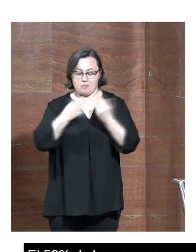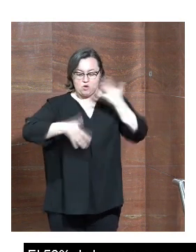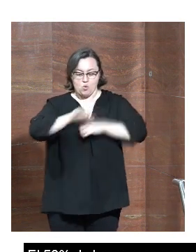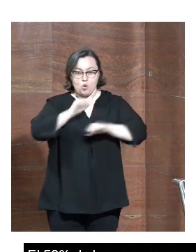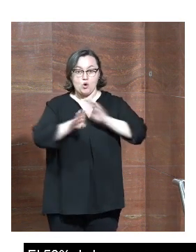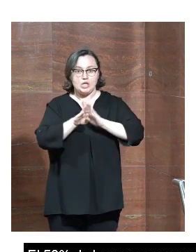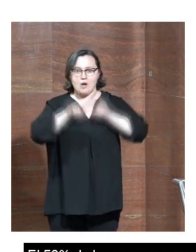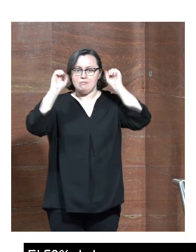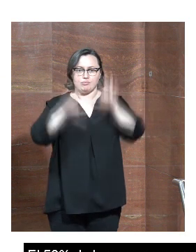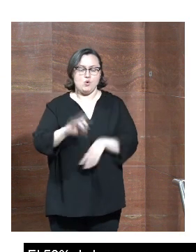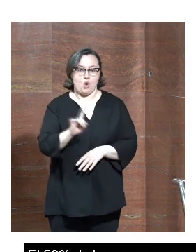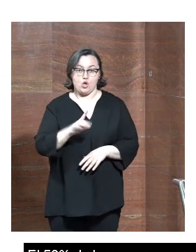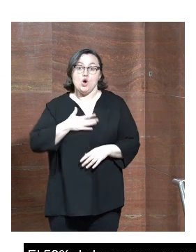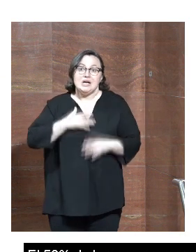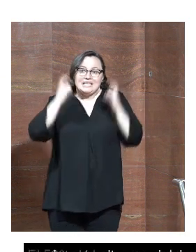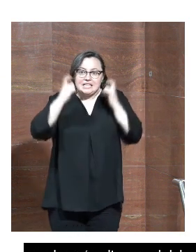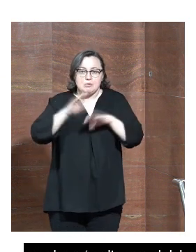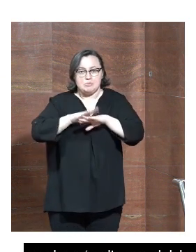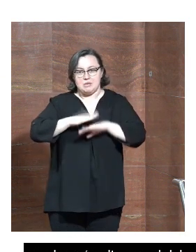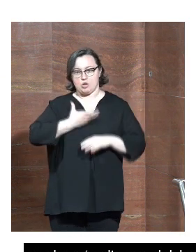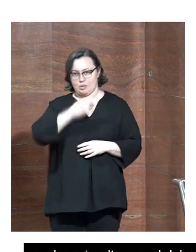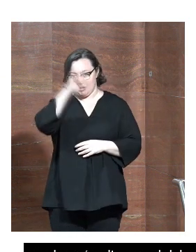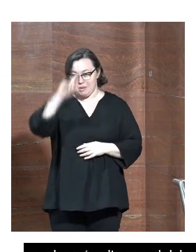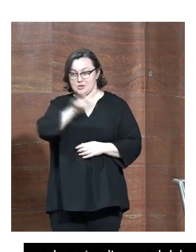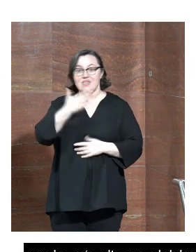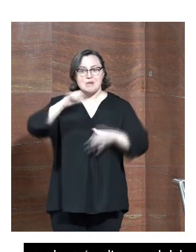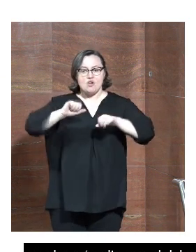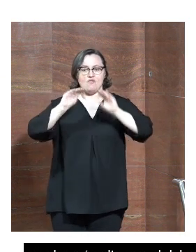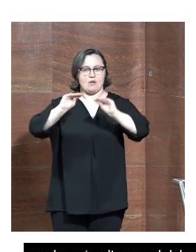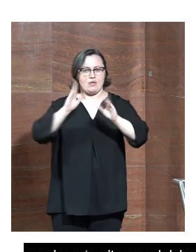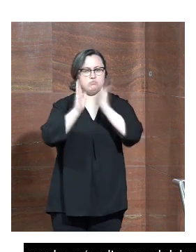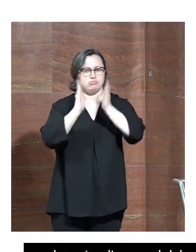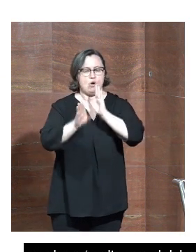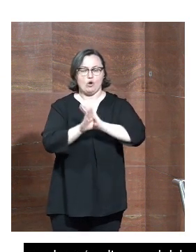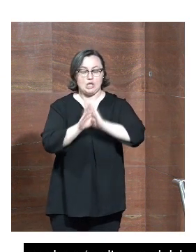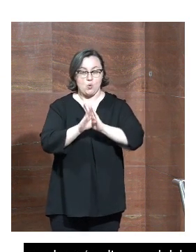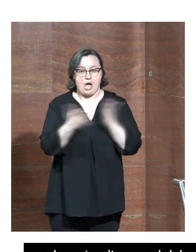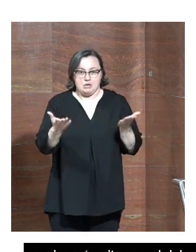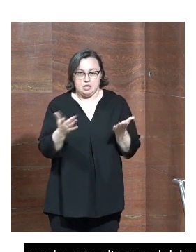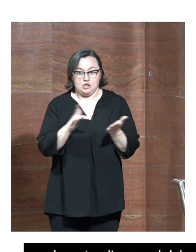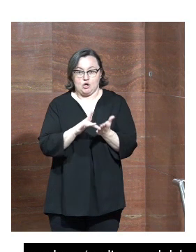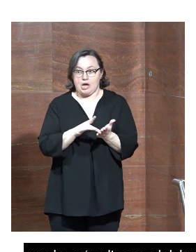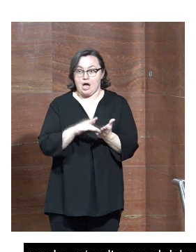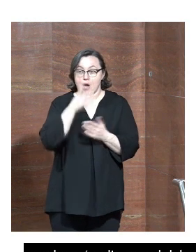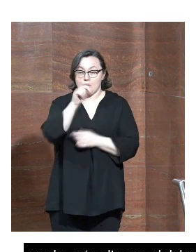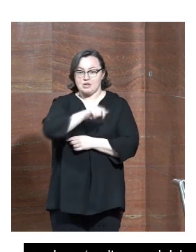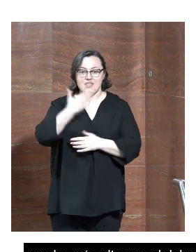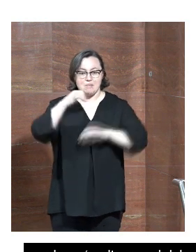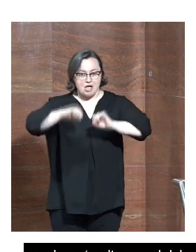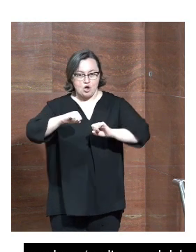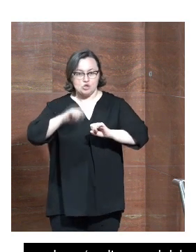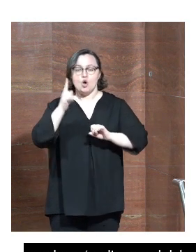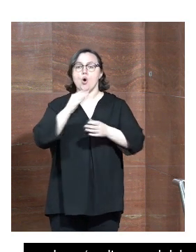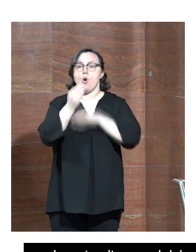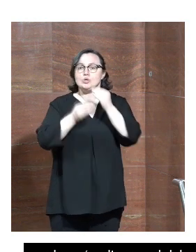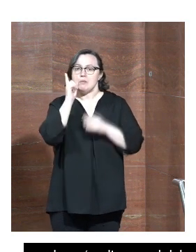a la formación. Y por lo menos es lo que intentamos en Madrid, seguir formando a los mayores, en facilitar a los mayores, no solo en